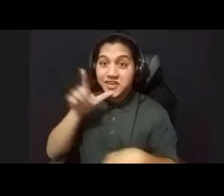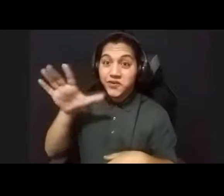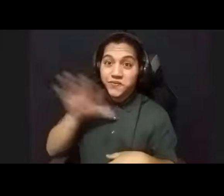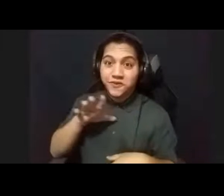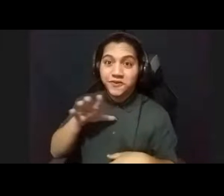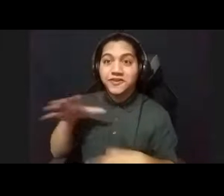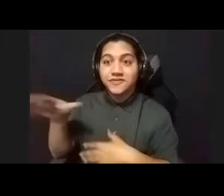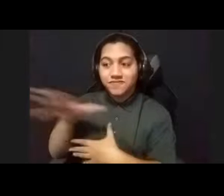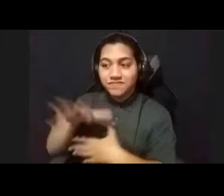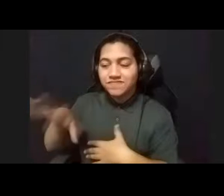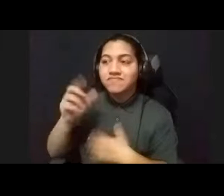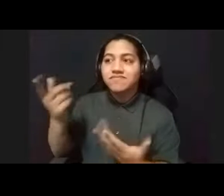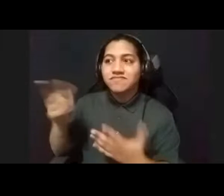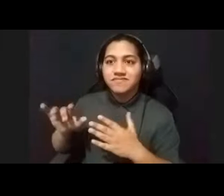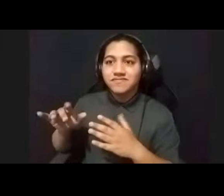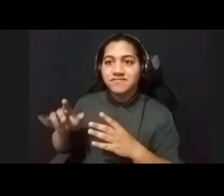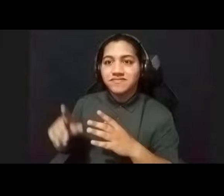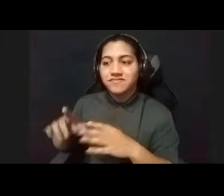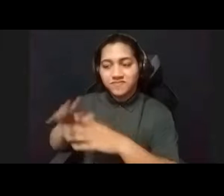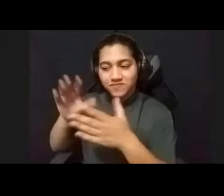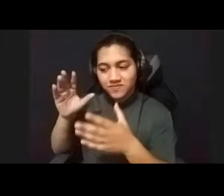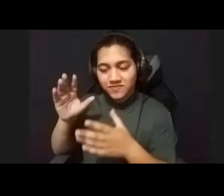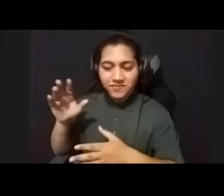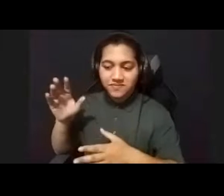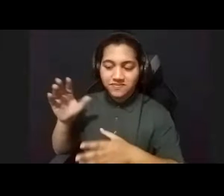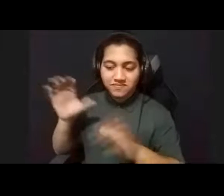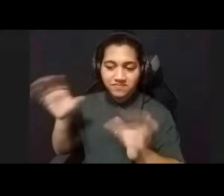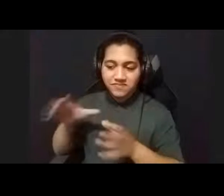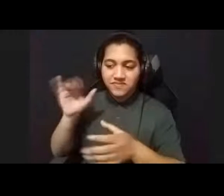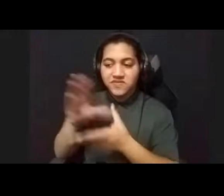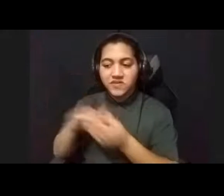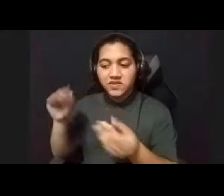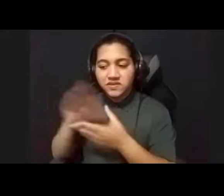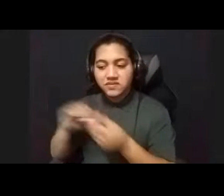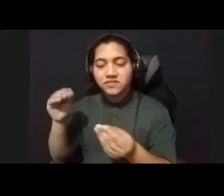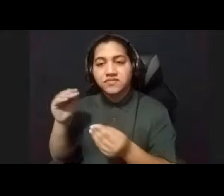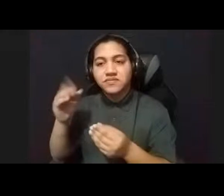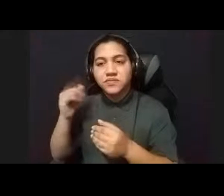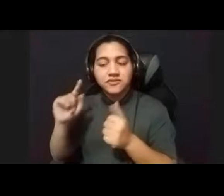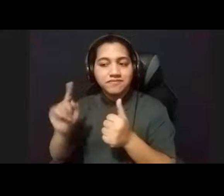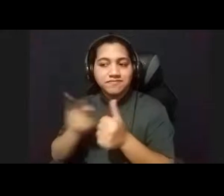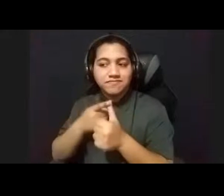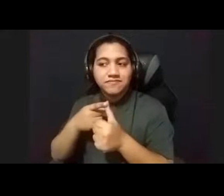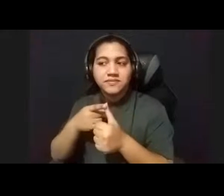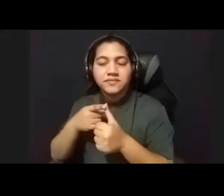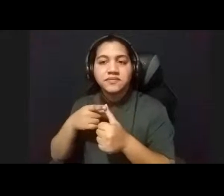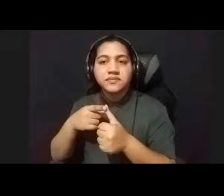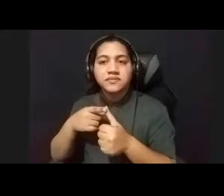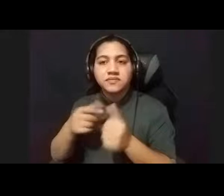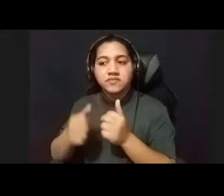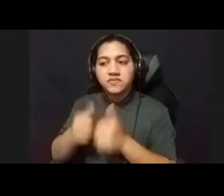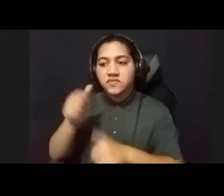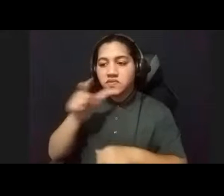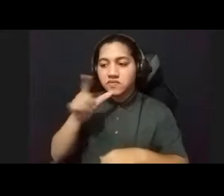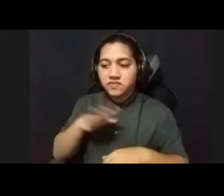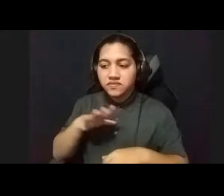tenía que estar presente mientras se realizaba esa narración, porque en primer lugar, la mayoría de las mujeres